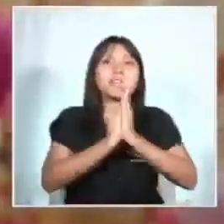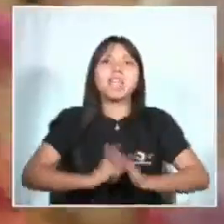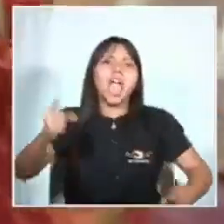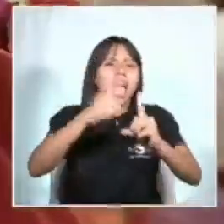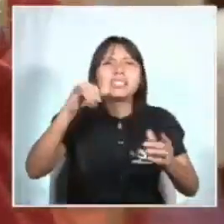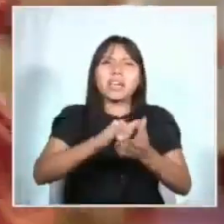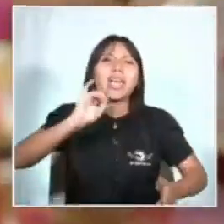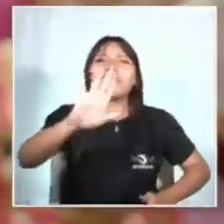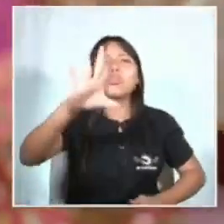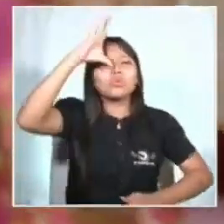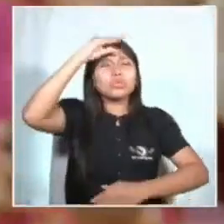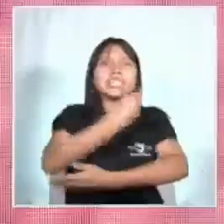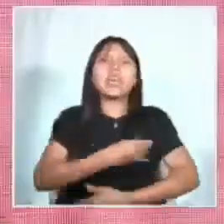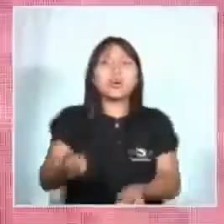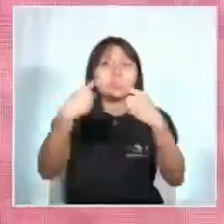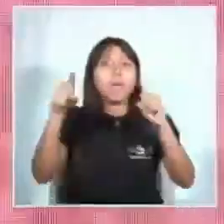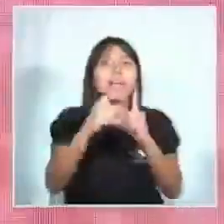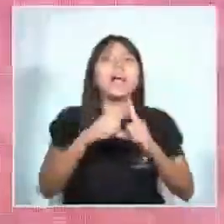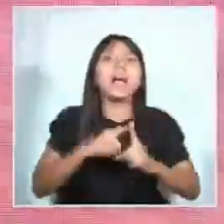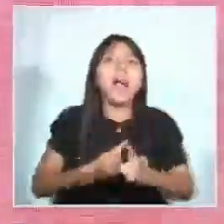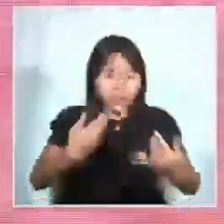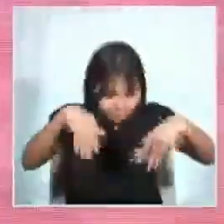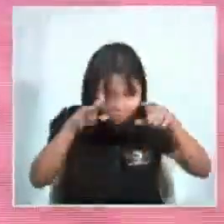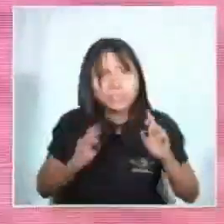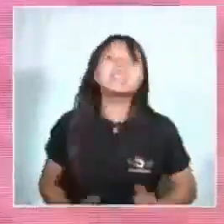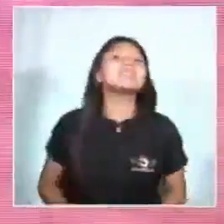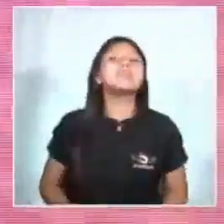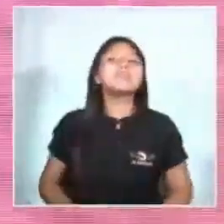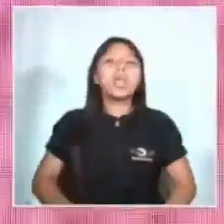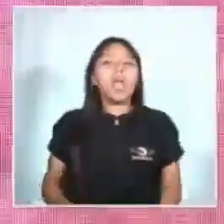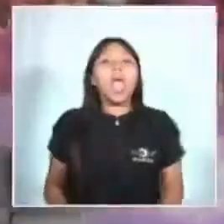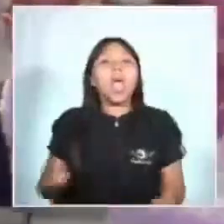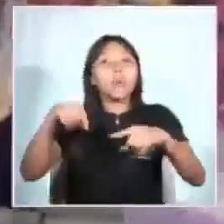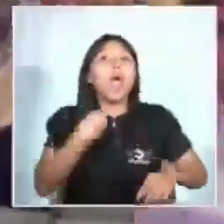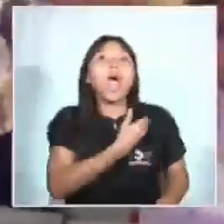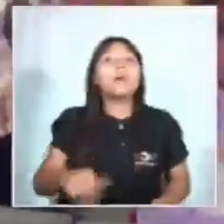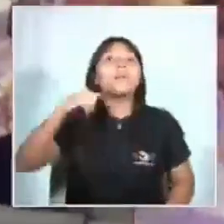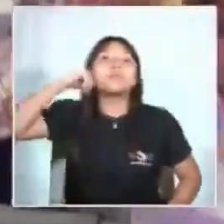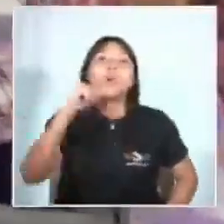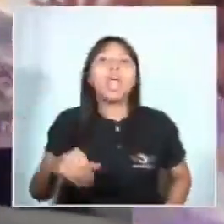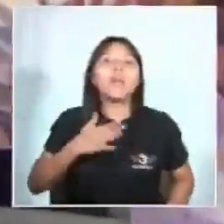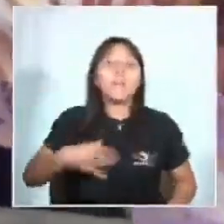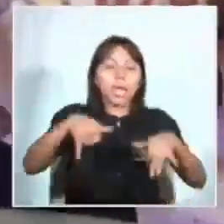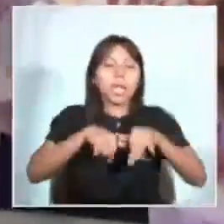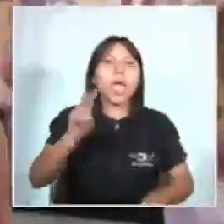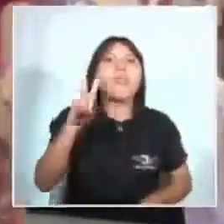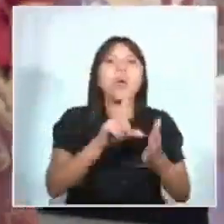tus hijos vengan al arrepentimiento. Oh, vamos, mujer. Me quedan 2 minutos.